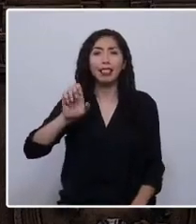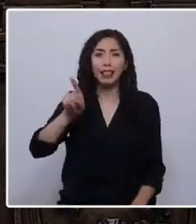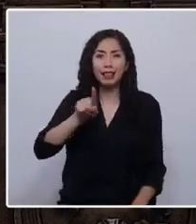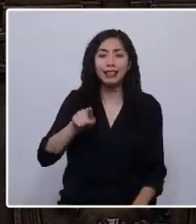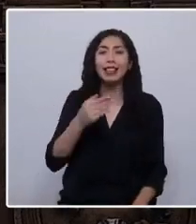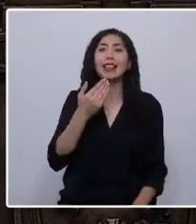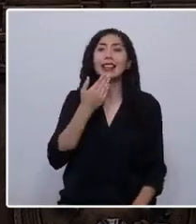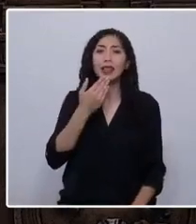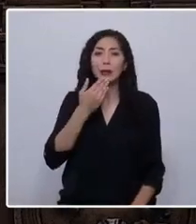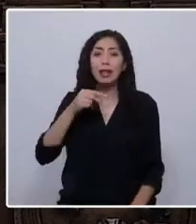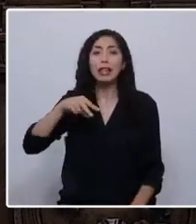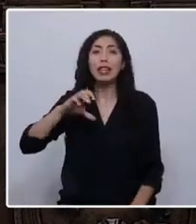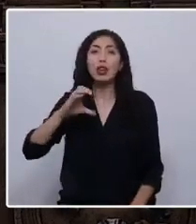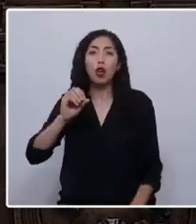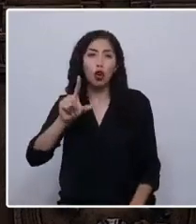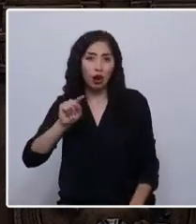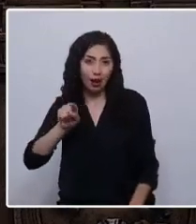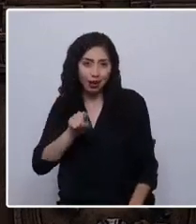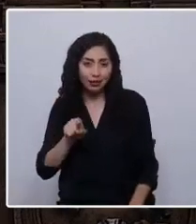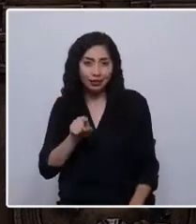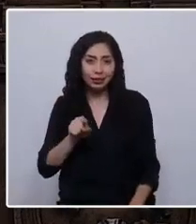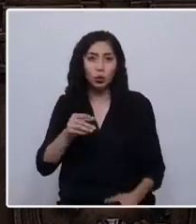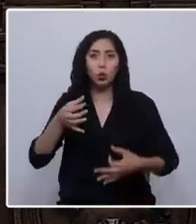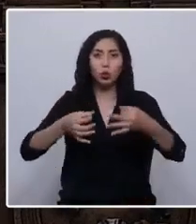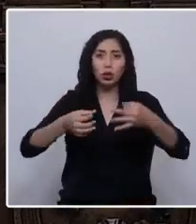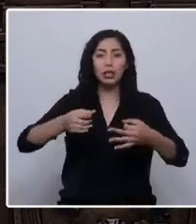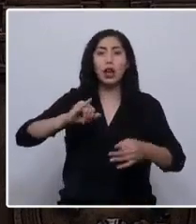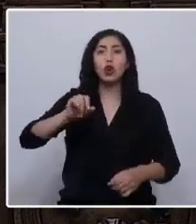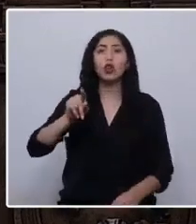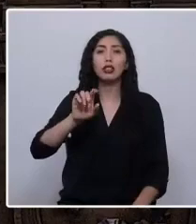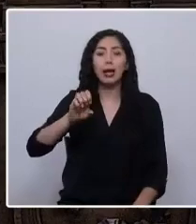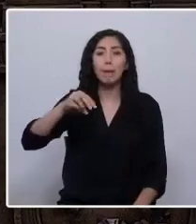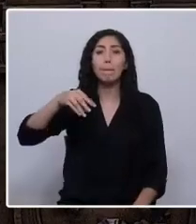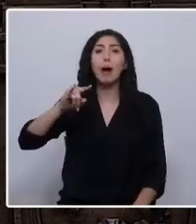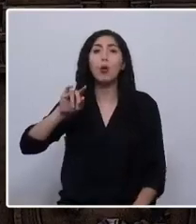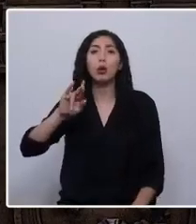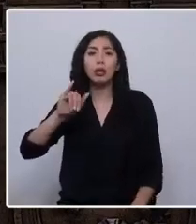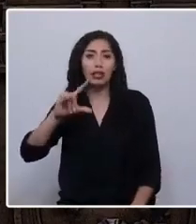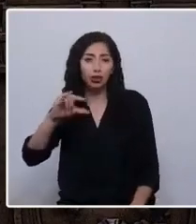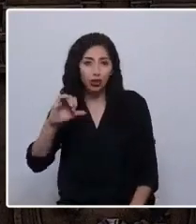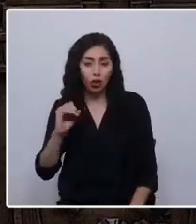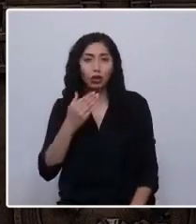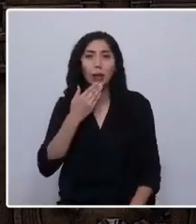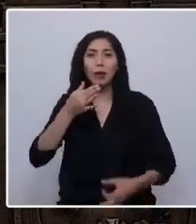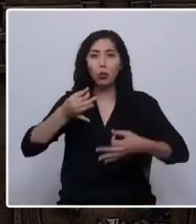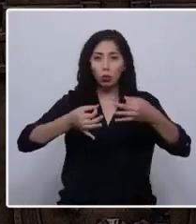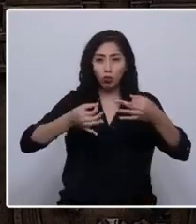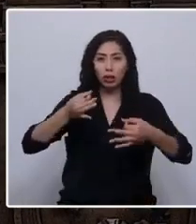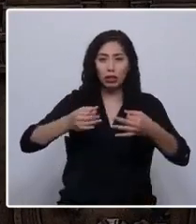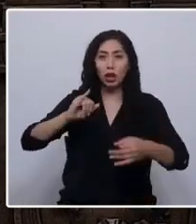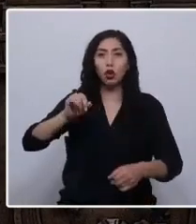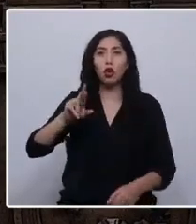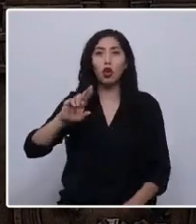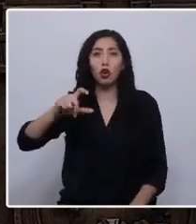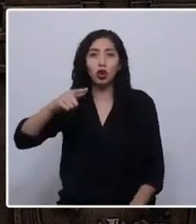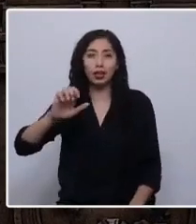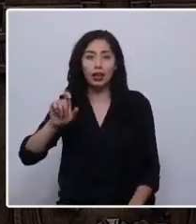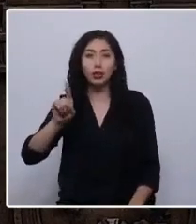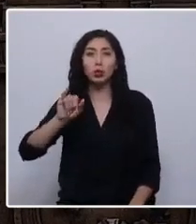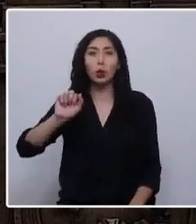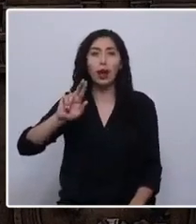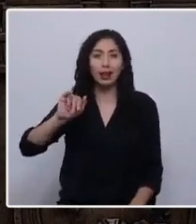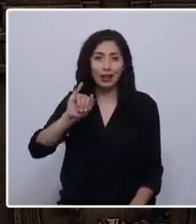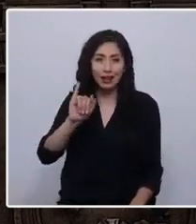Aquintremán. Justicia para José Mauricio Huenupe. Justicia para Jorge Antonio Suárez